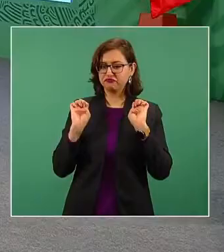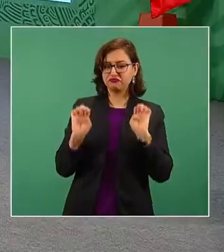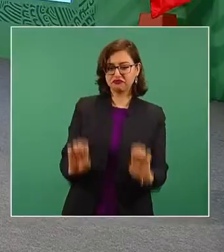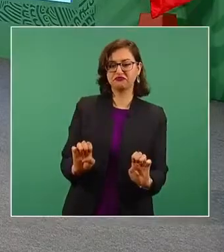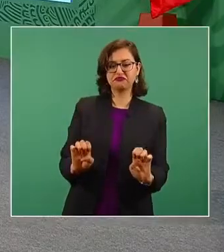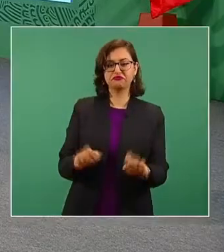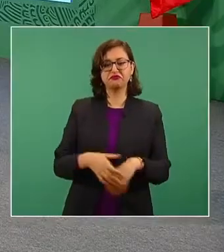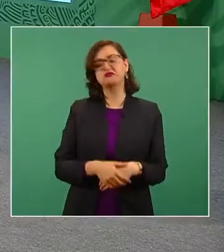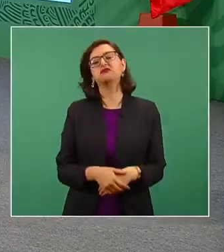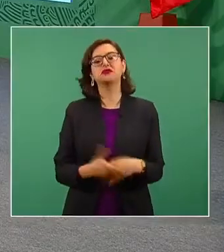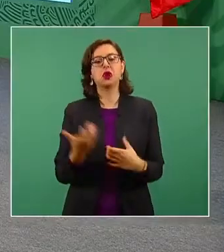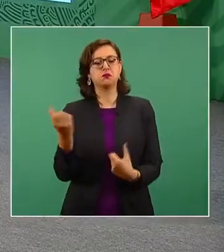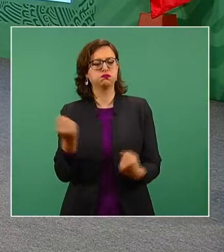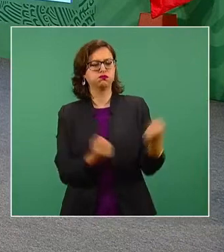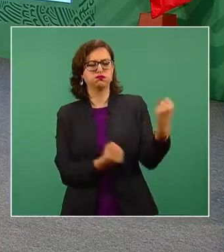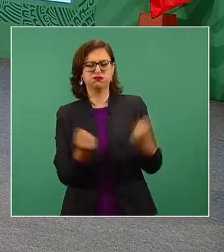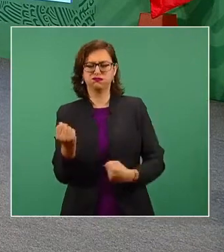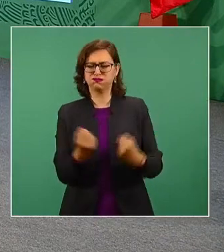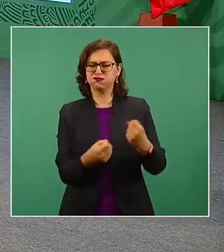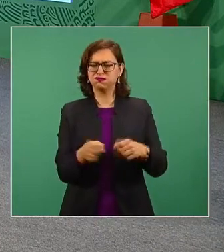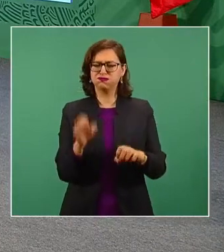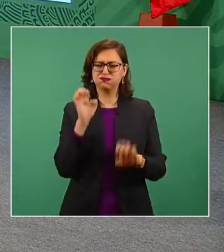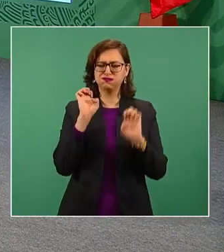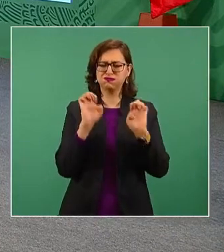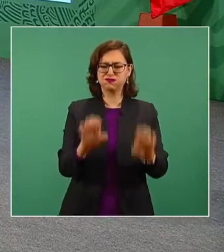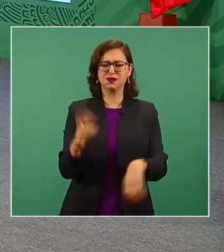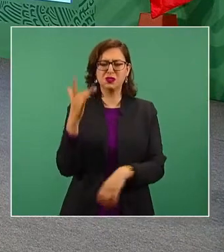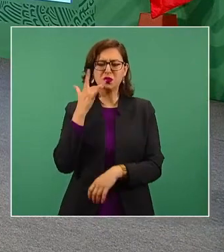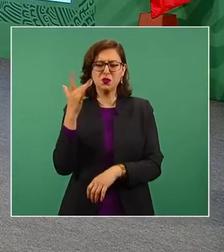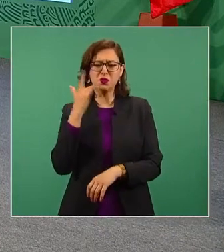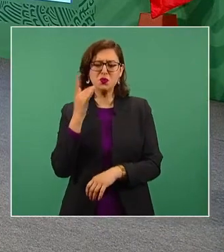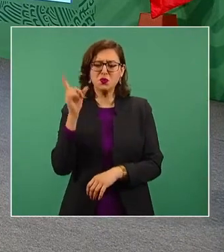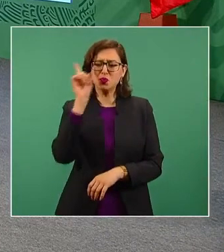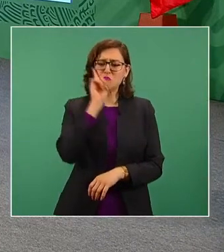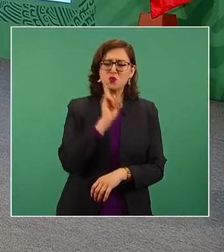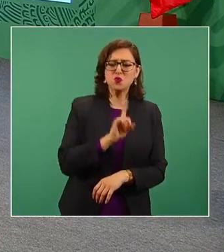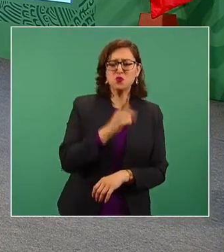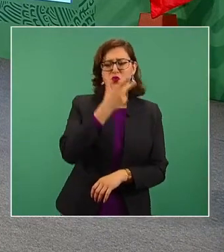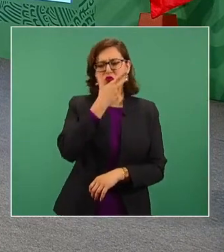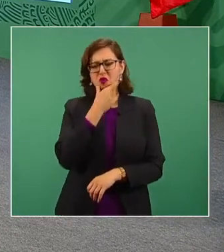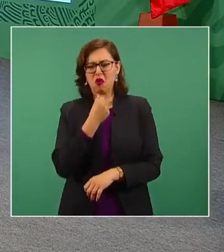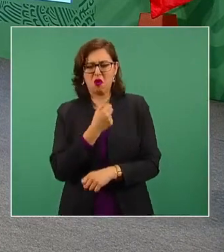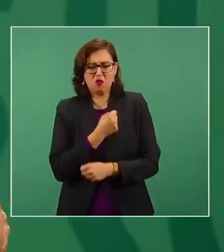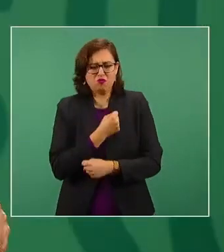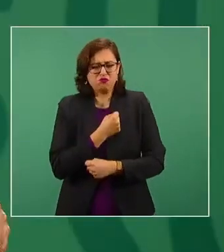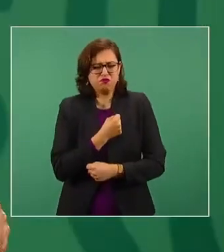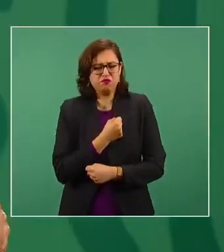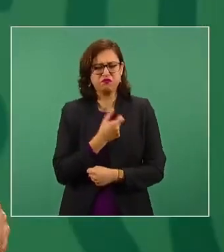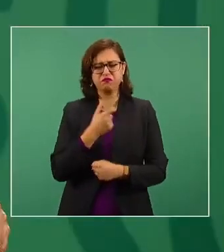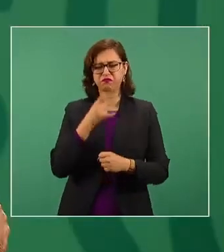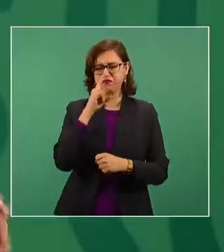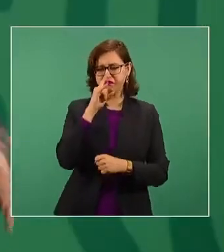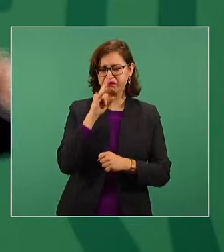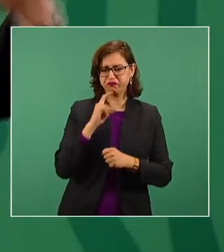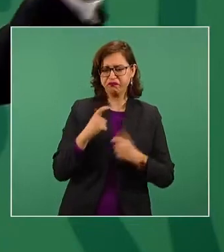elegantísimos, carros últimos modelos, muchachas, muchachos